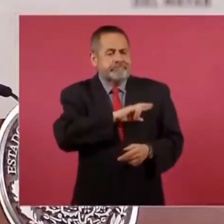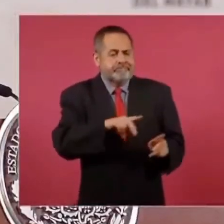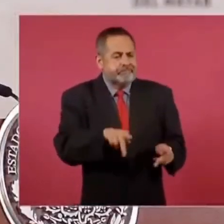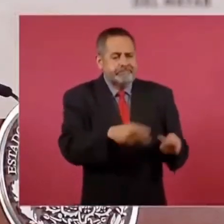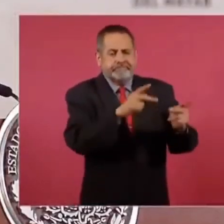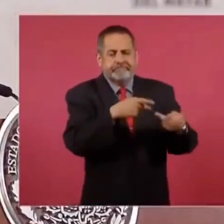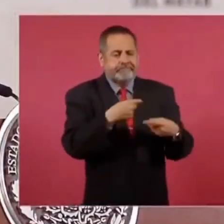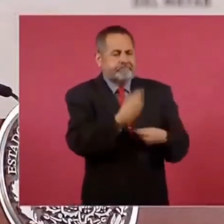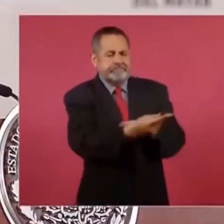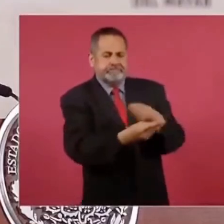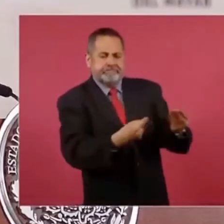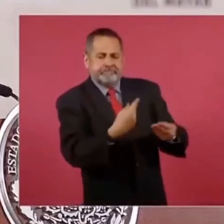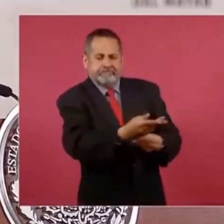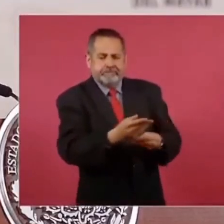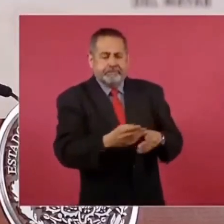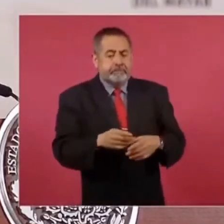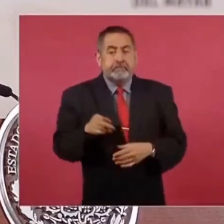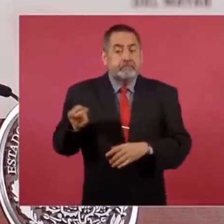a particulares.